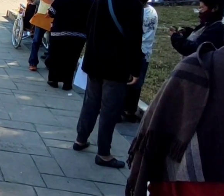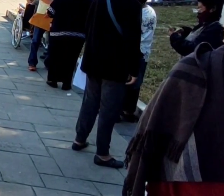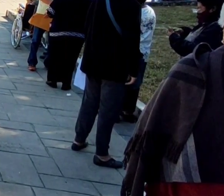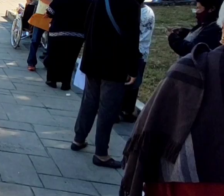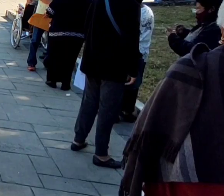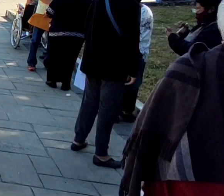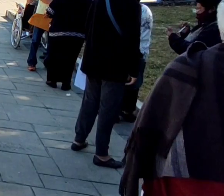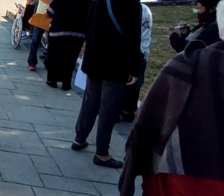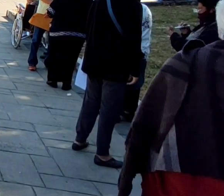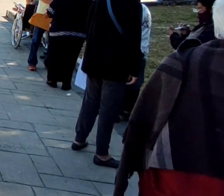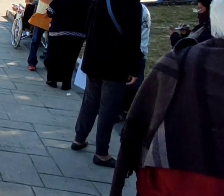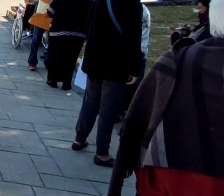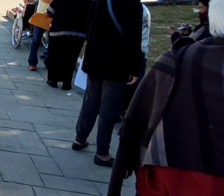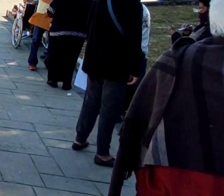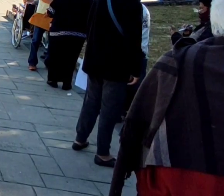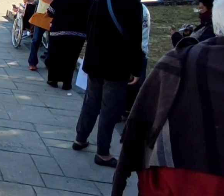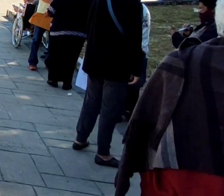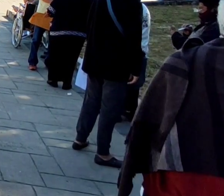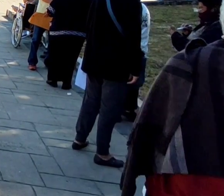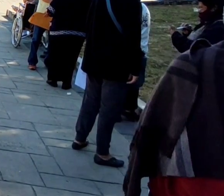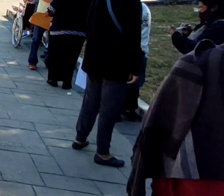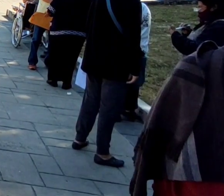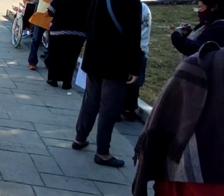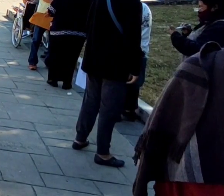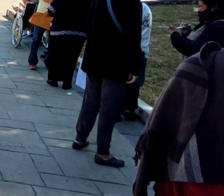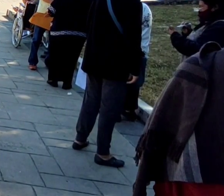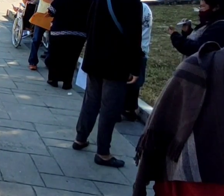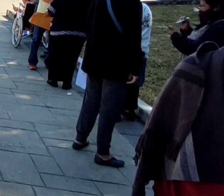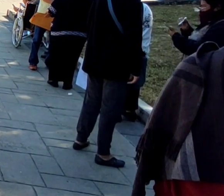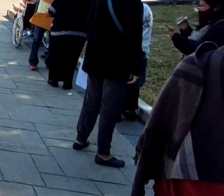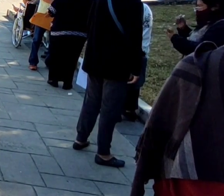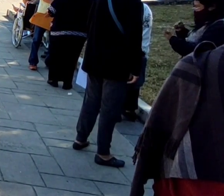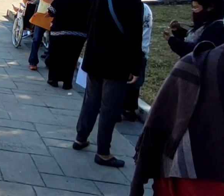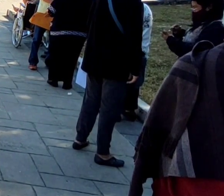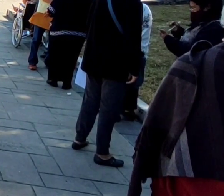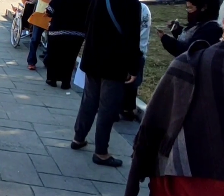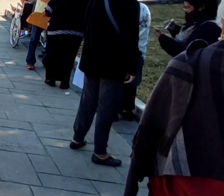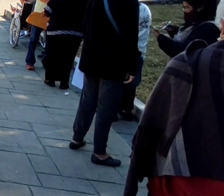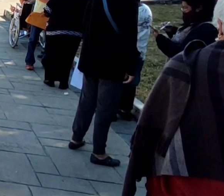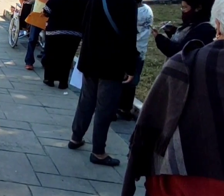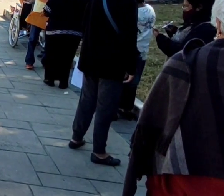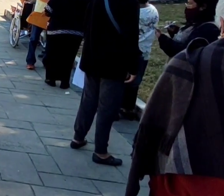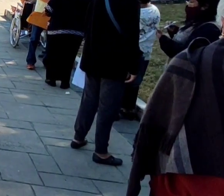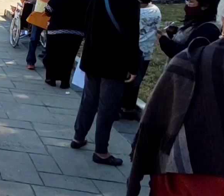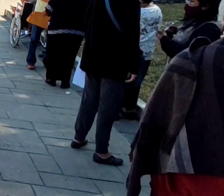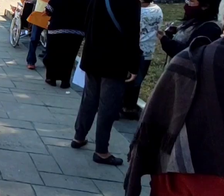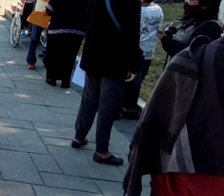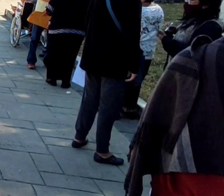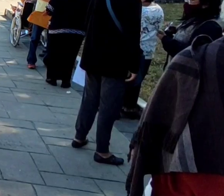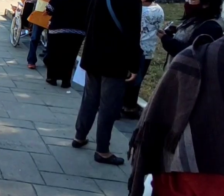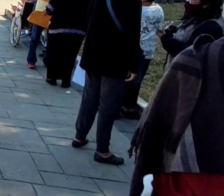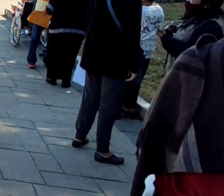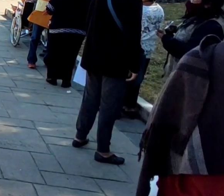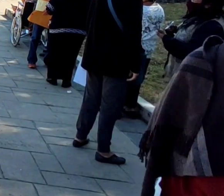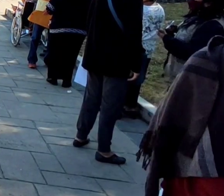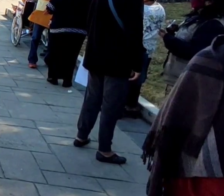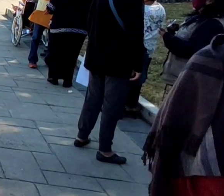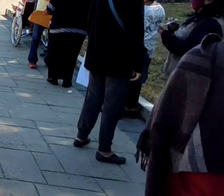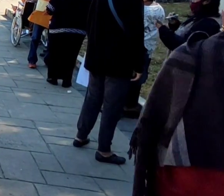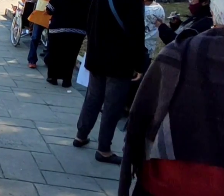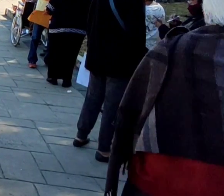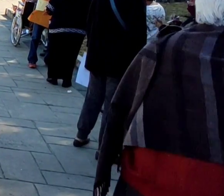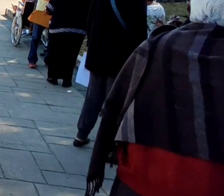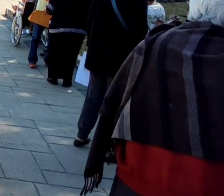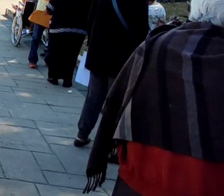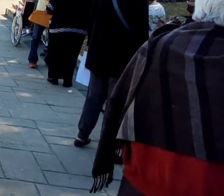por Banamex, cobra por Santander, cobra en las diferentes entidades bancarias, yo le recuerdo que